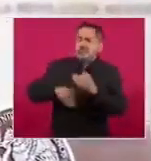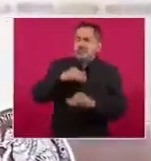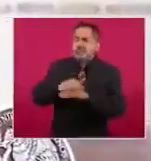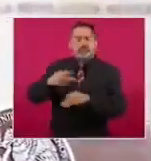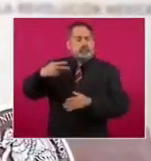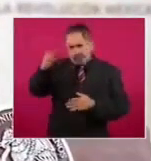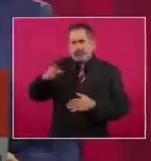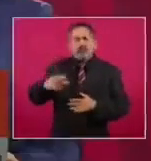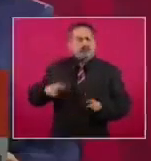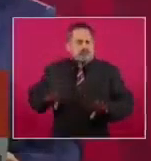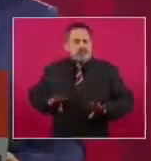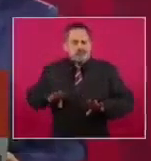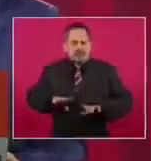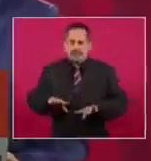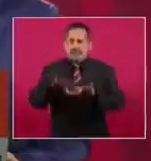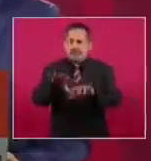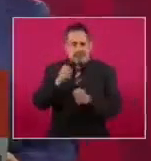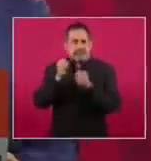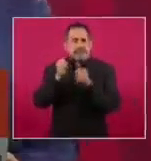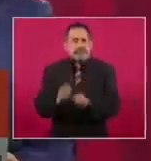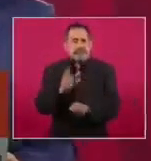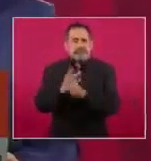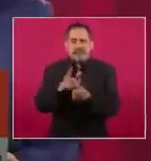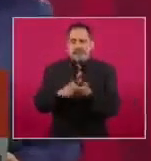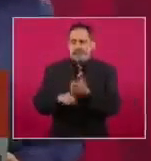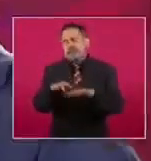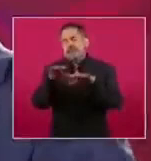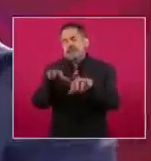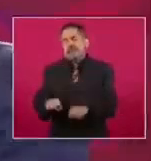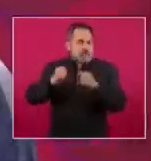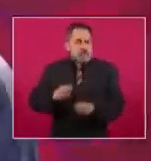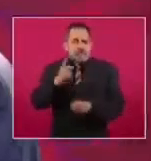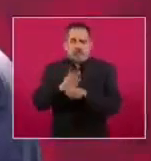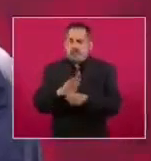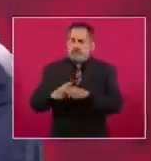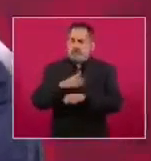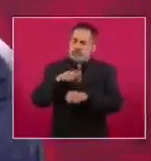público, de interés nacional, de seguridad nacional, y eso fue lo que hicimos. Y